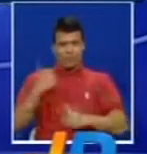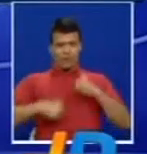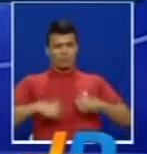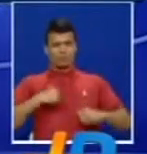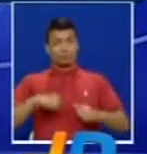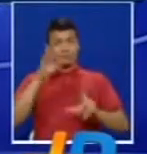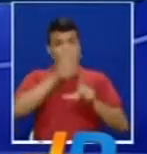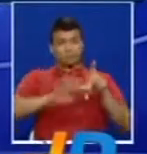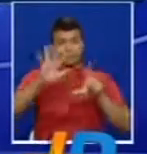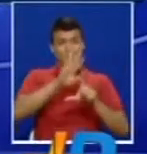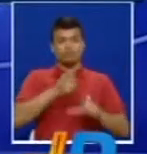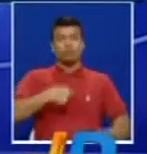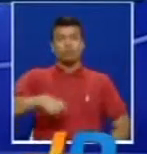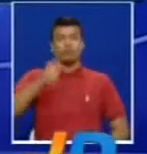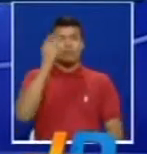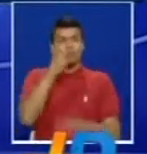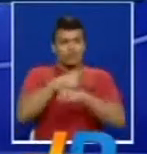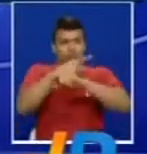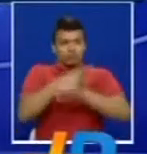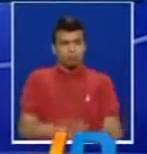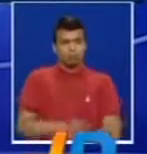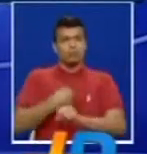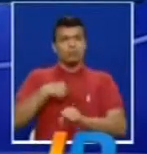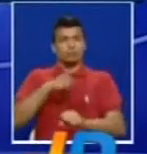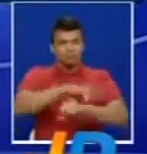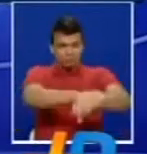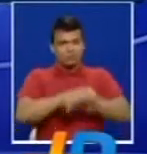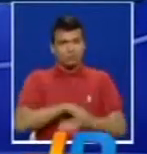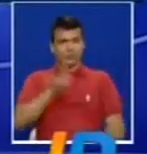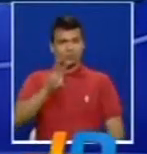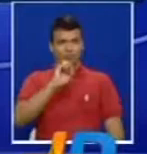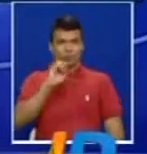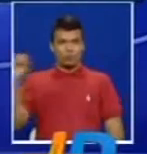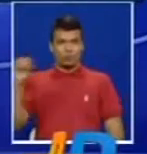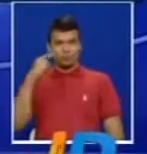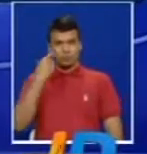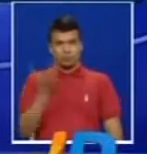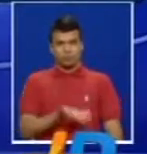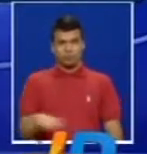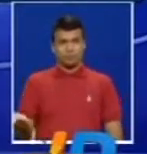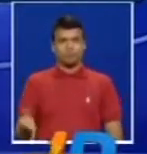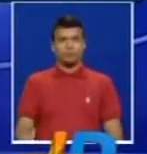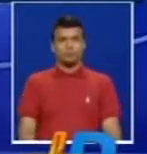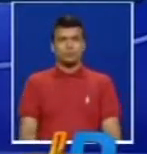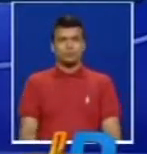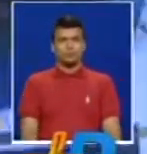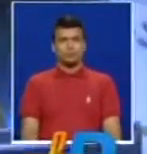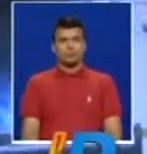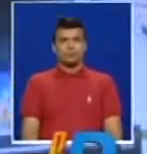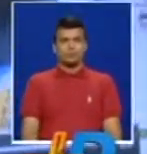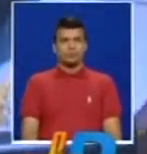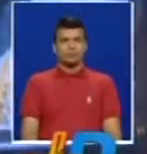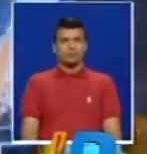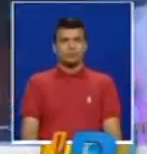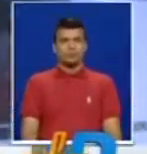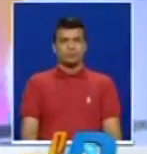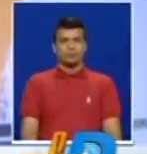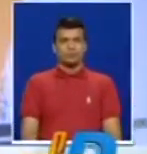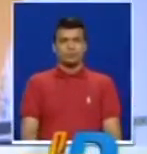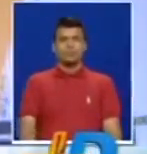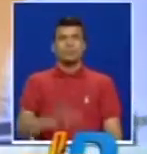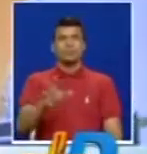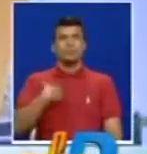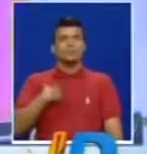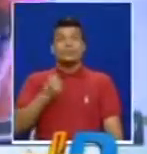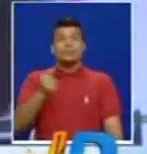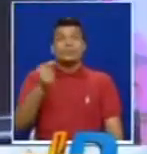imágenes permitieron en poco tiempo la captura de dos de los hombres que participaron en el frustrado asalto. El intento de atraco